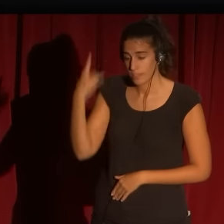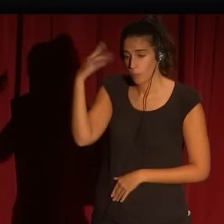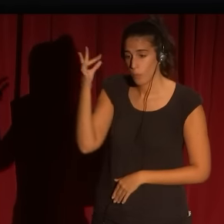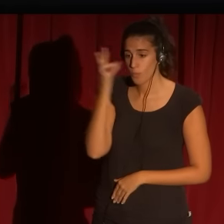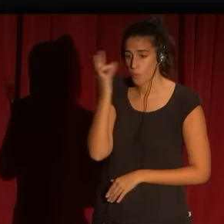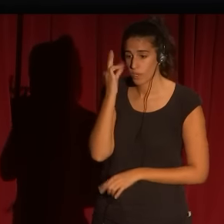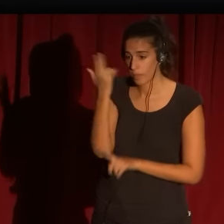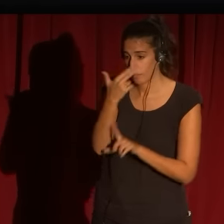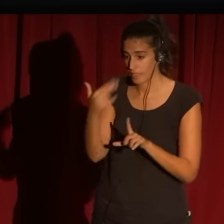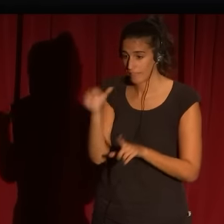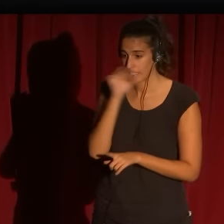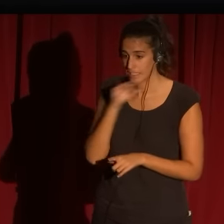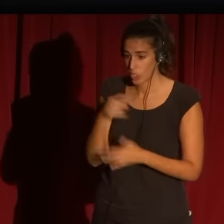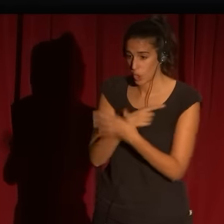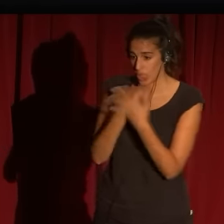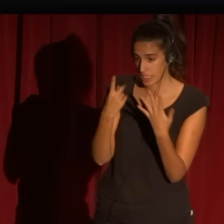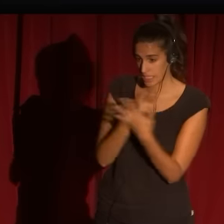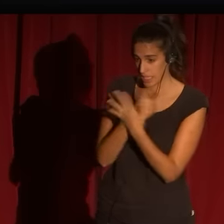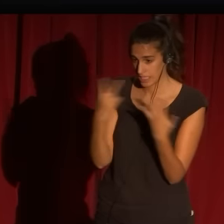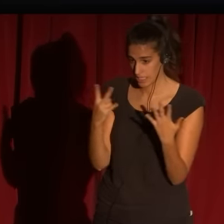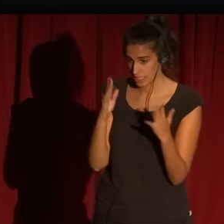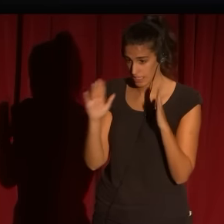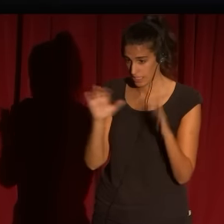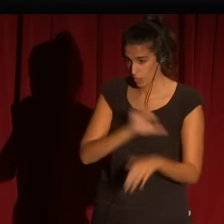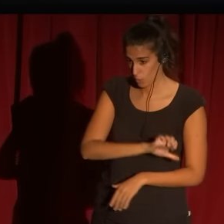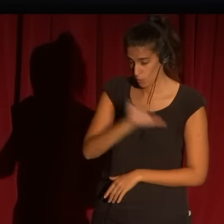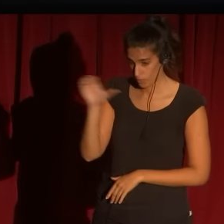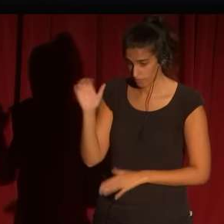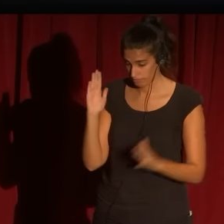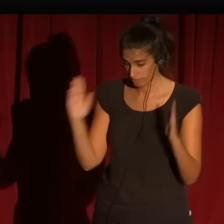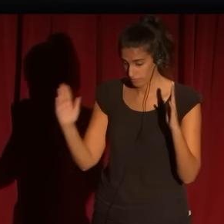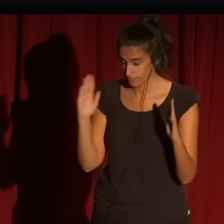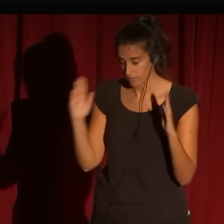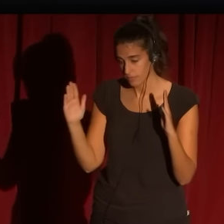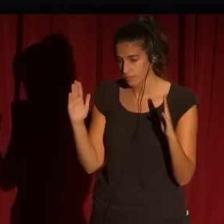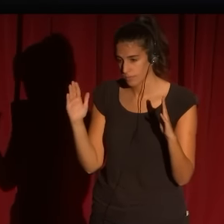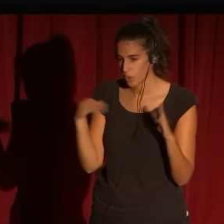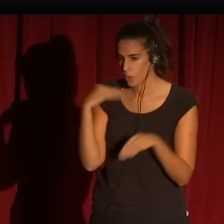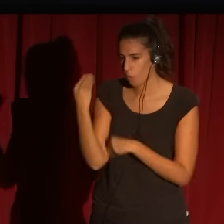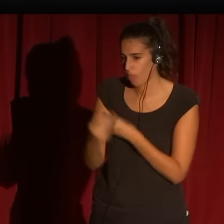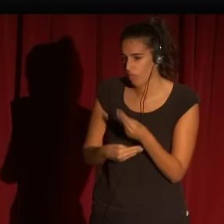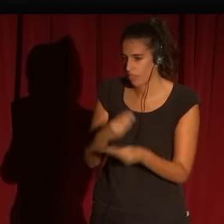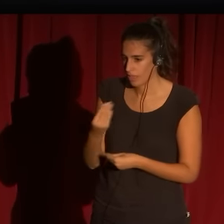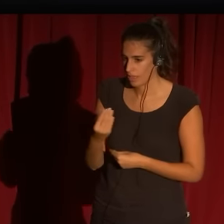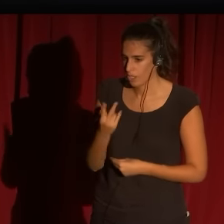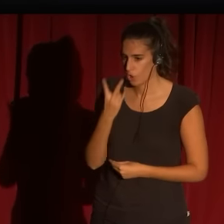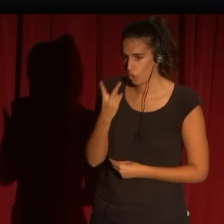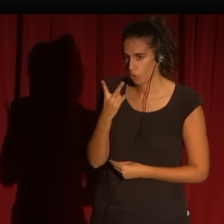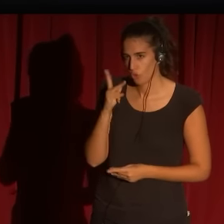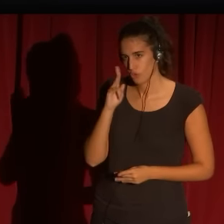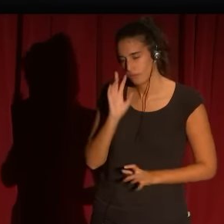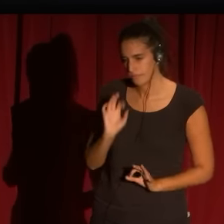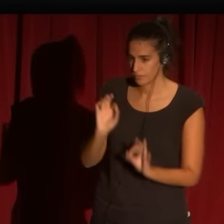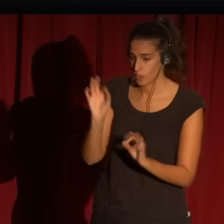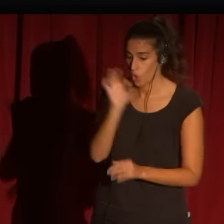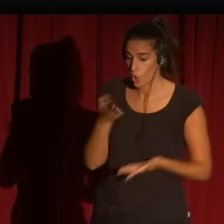pintaban en el siglo xv1 en la Europa de la Edad Moderna lo hacían normalmente en base a dos excepciones o